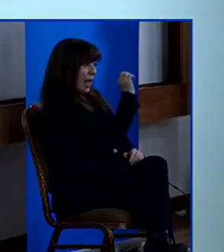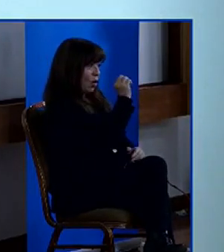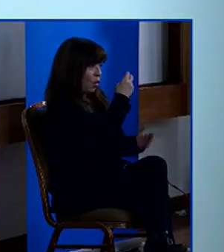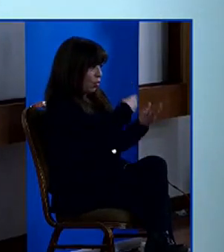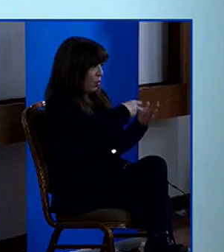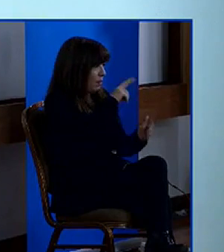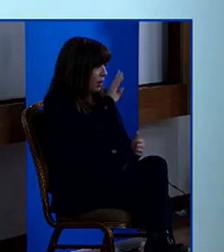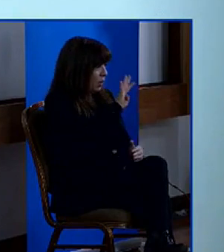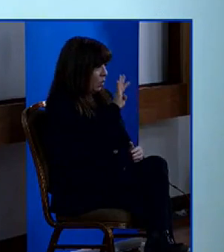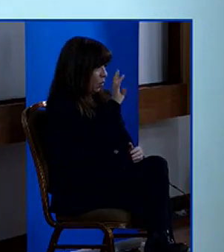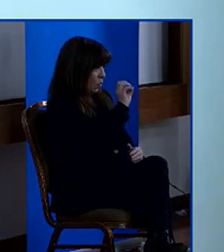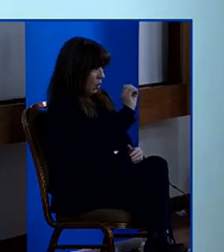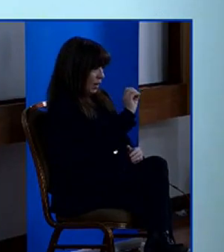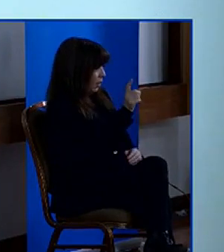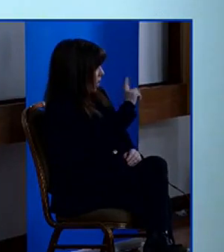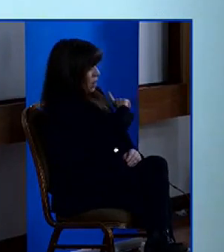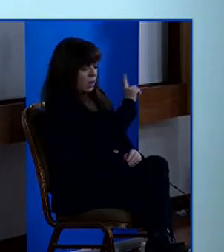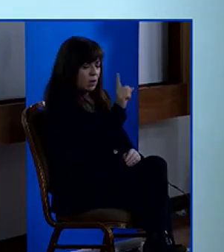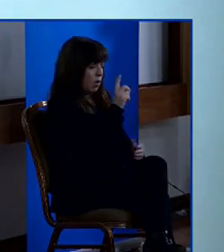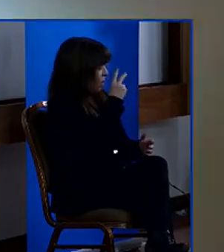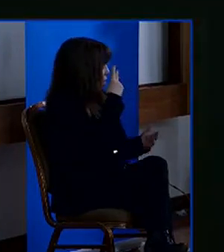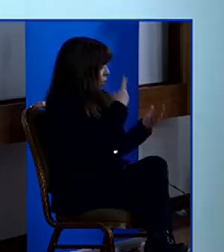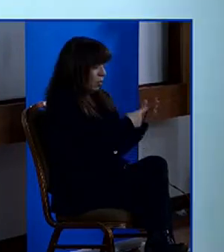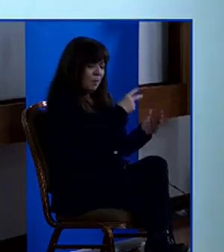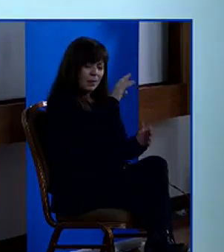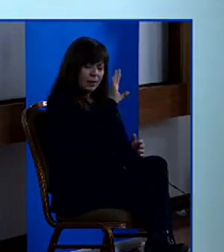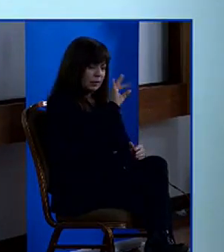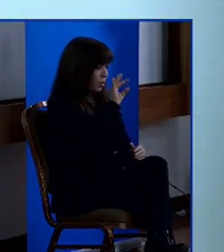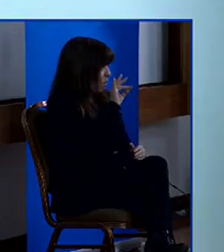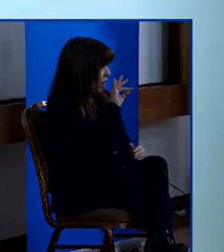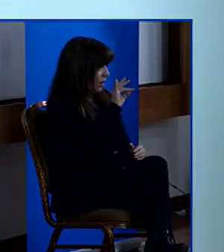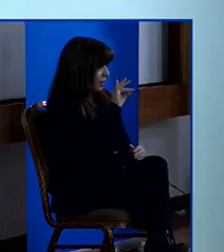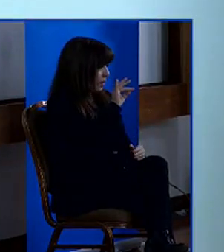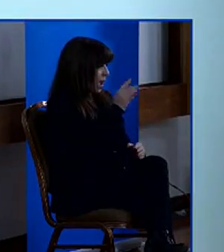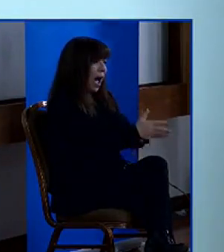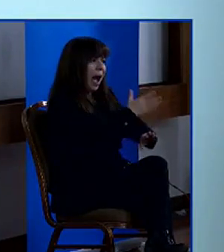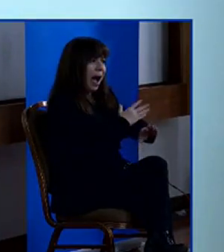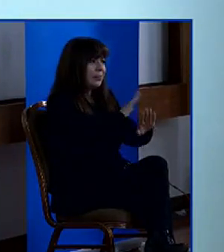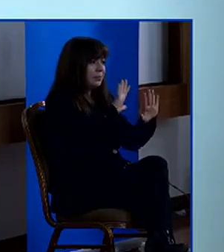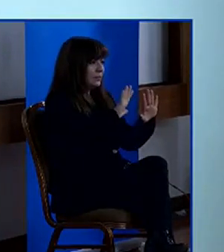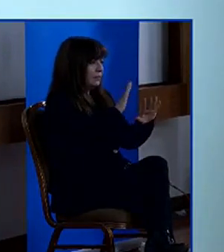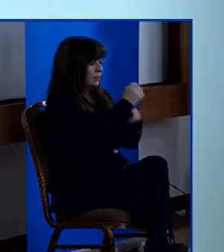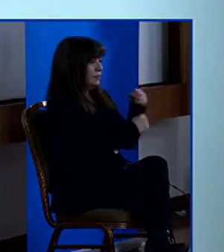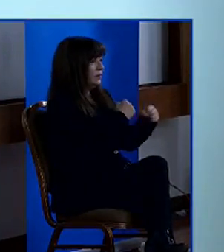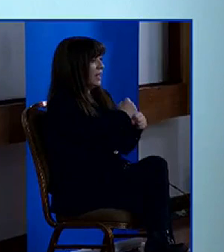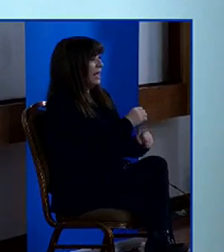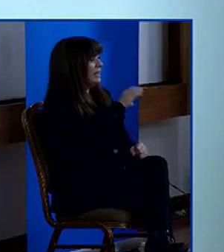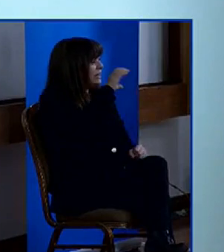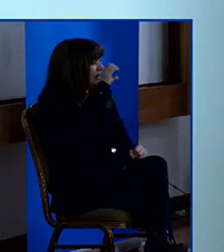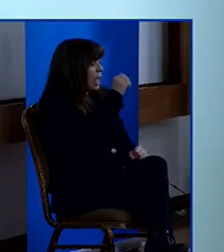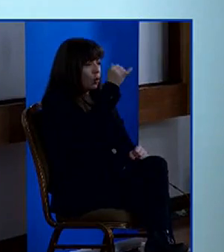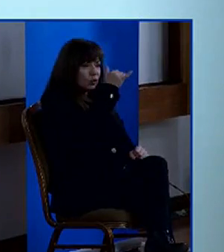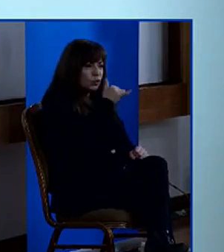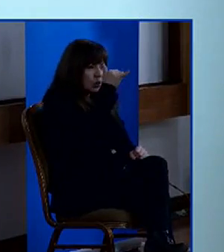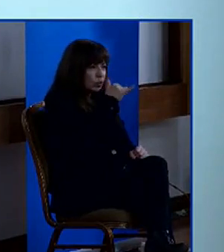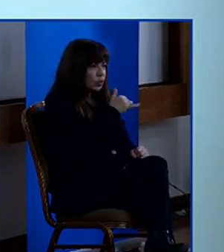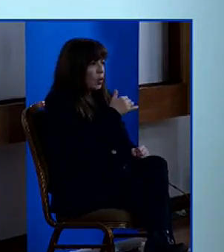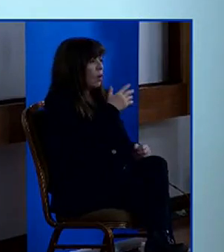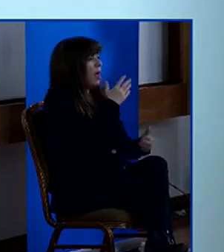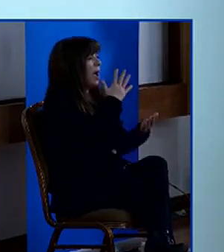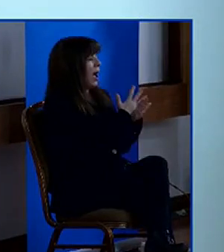como dice la OMS, nos adelantamos 10 años, y además hacer cero emisiones al